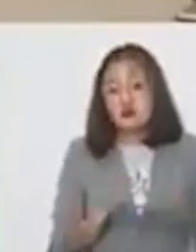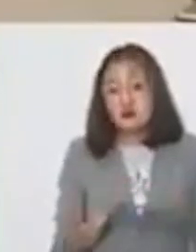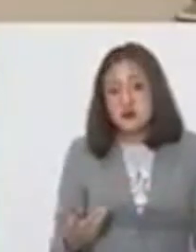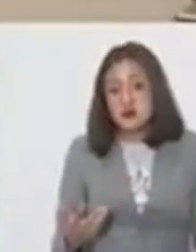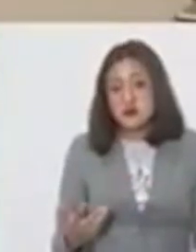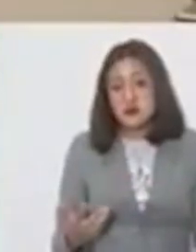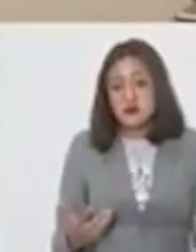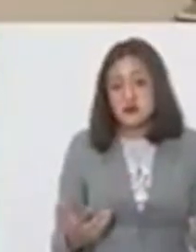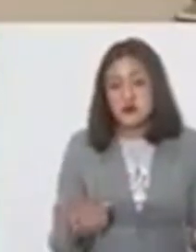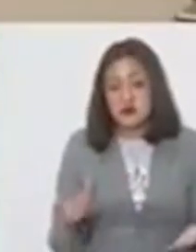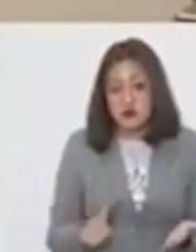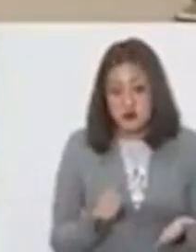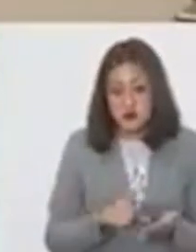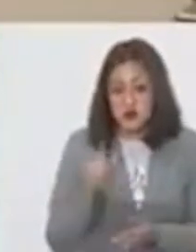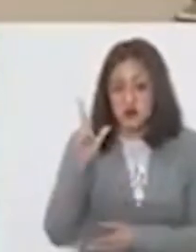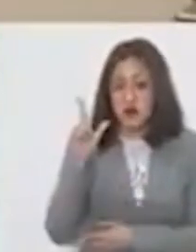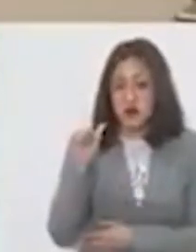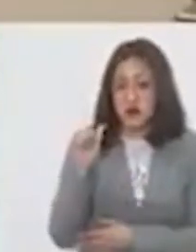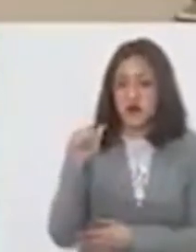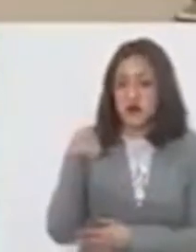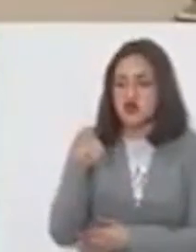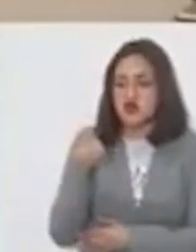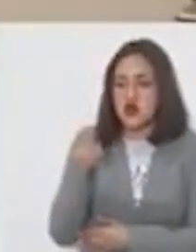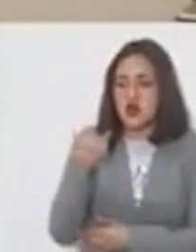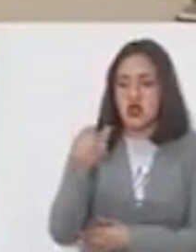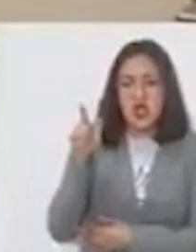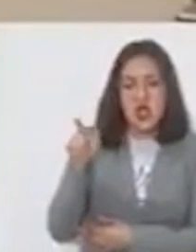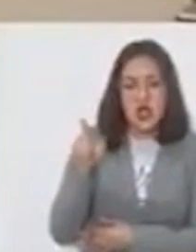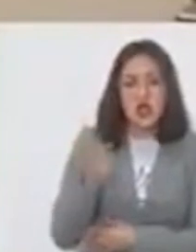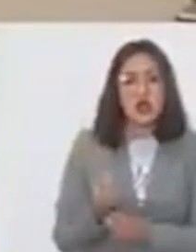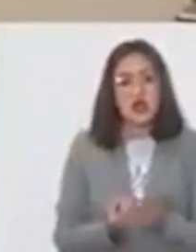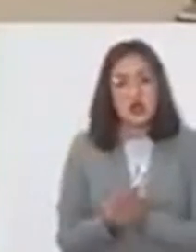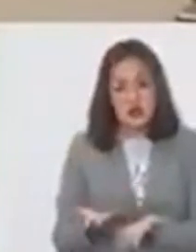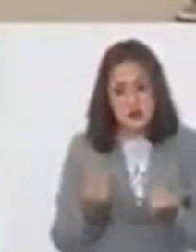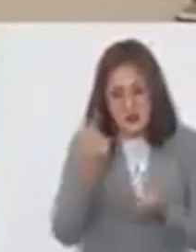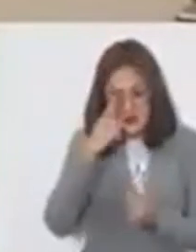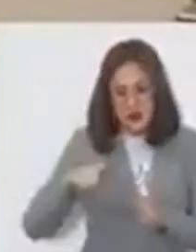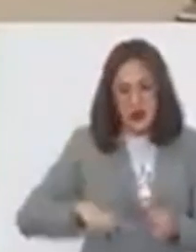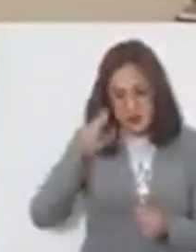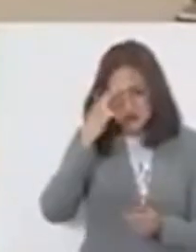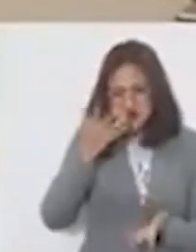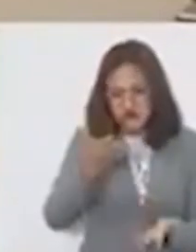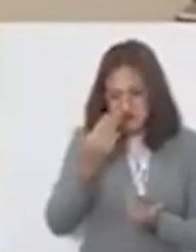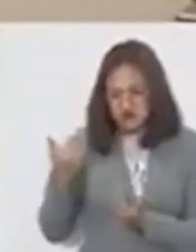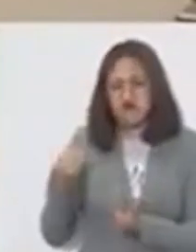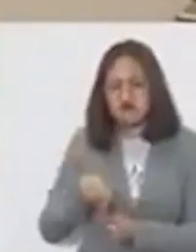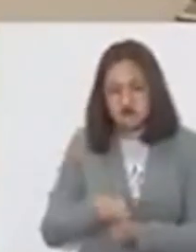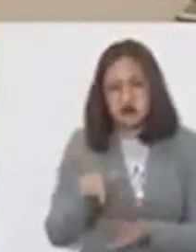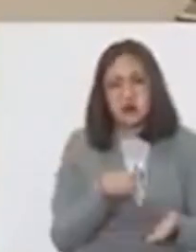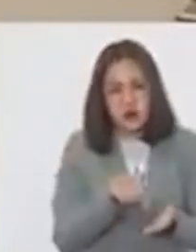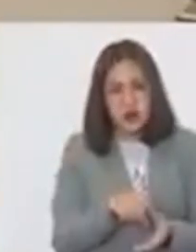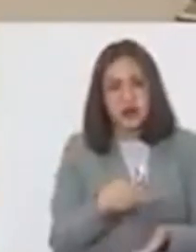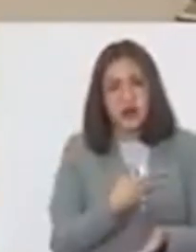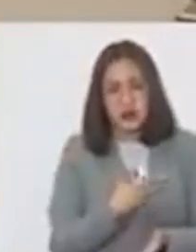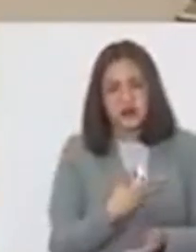nuevo centro de espectáculos. Sí, este centro de espectáculos que había anunciado hace semanas, que tenía el nombre de El Relicario,